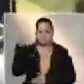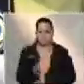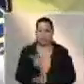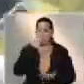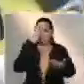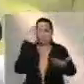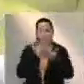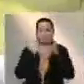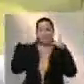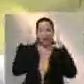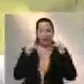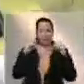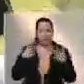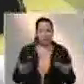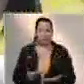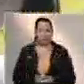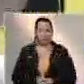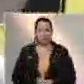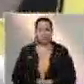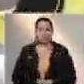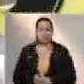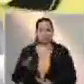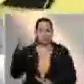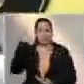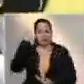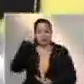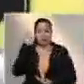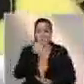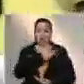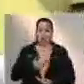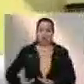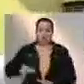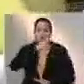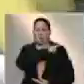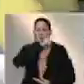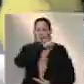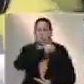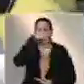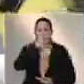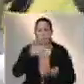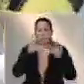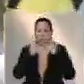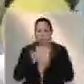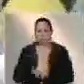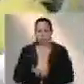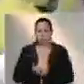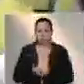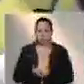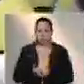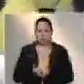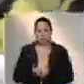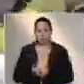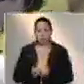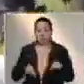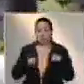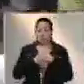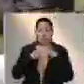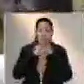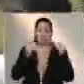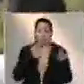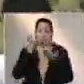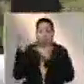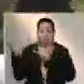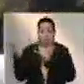la cara. Escuchaban ustedes, Ingrid Trocconi es la jefa de recursos humanos y tal como ven, están todos